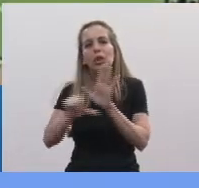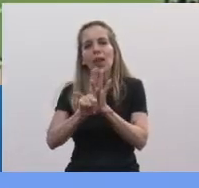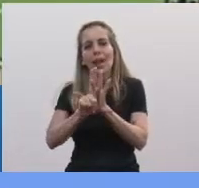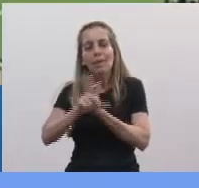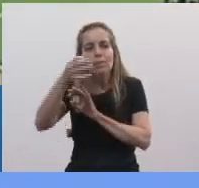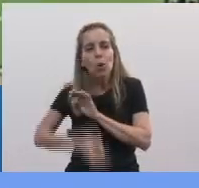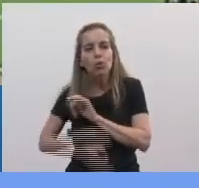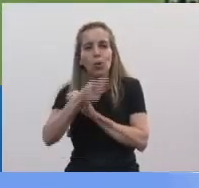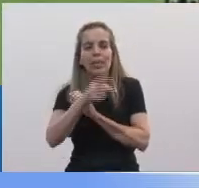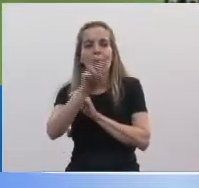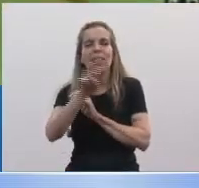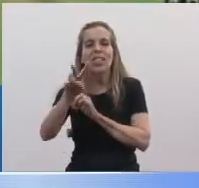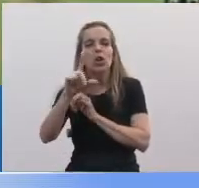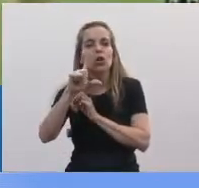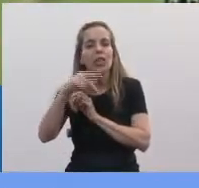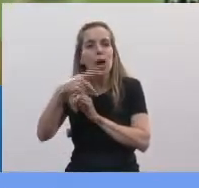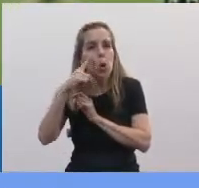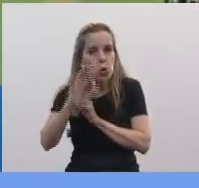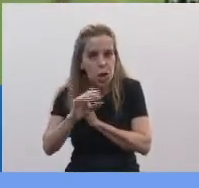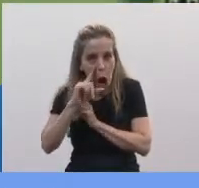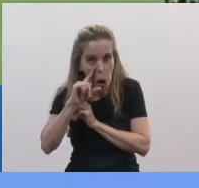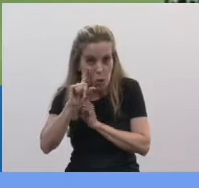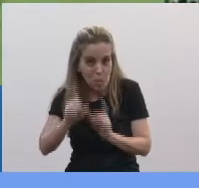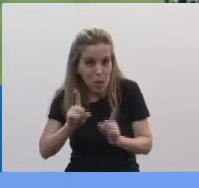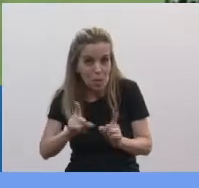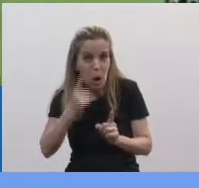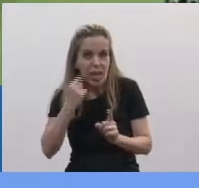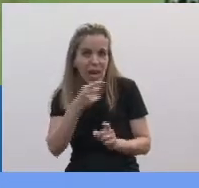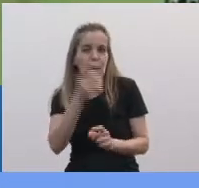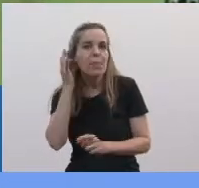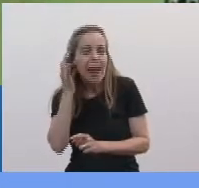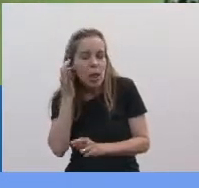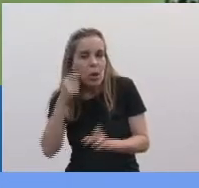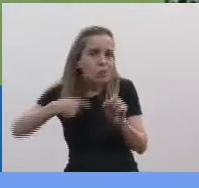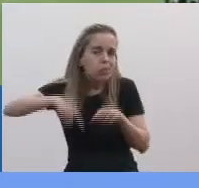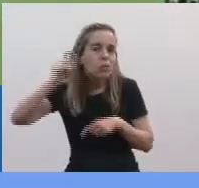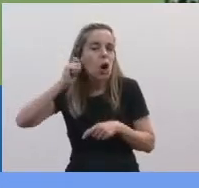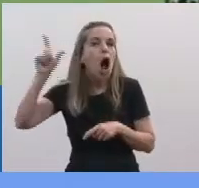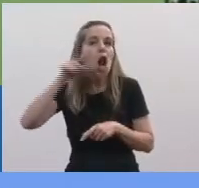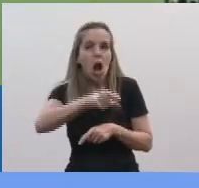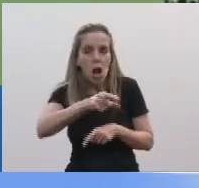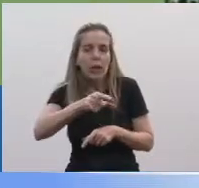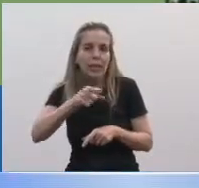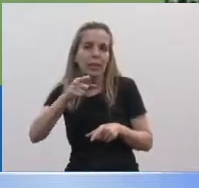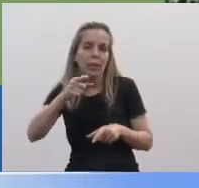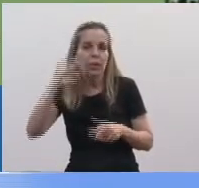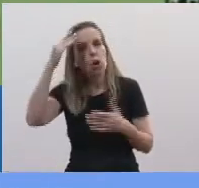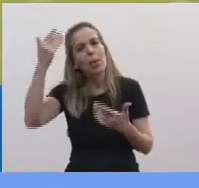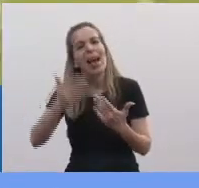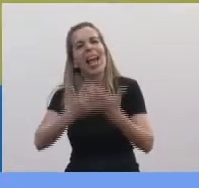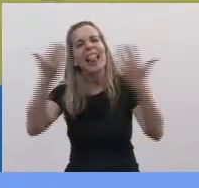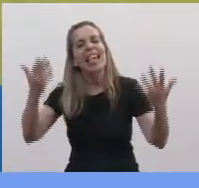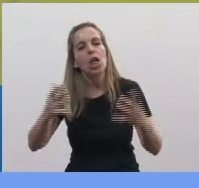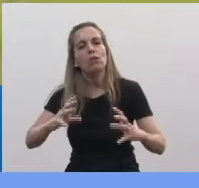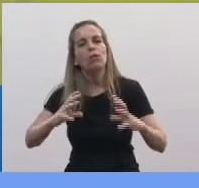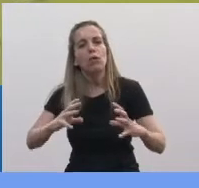precisamente para que ese 22 de junio, ese día de esos goles inmortales, sea el día del futbolista argentino. Me